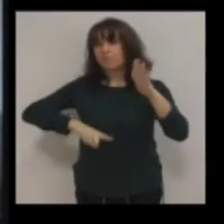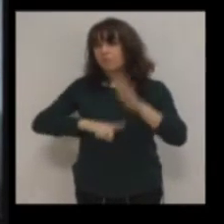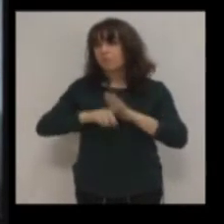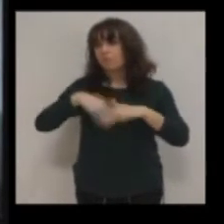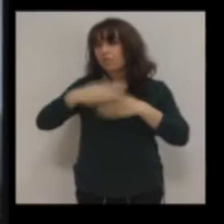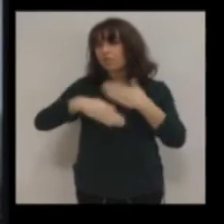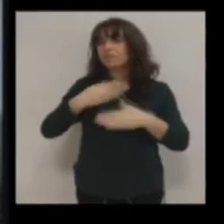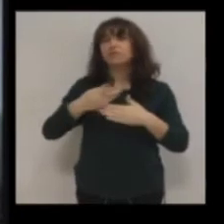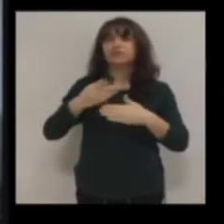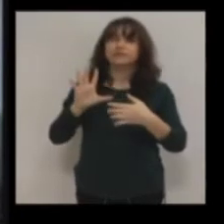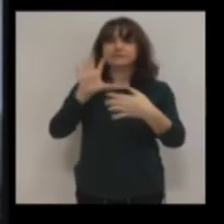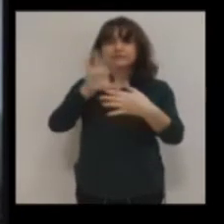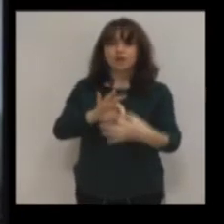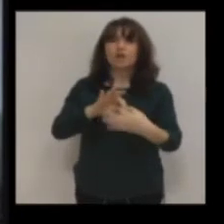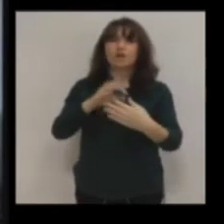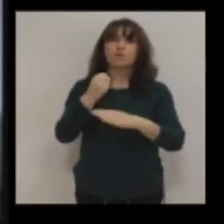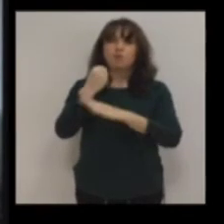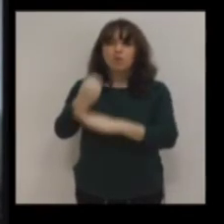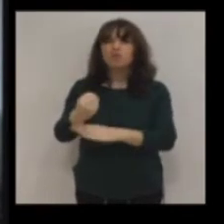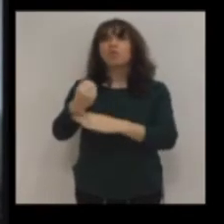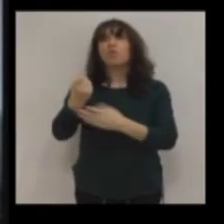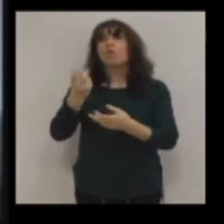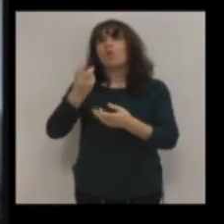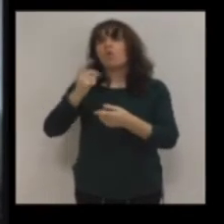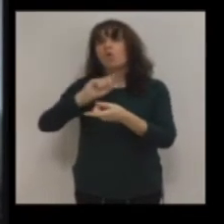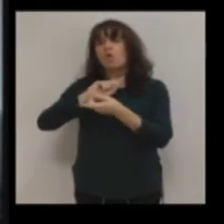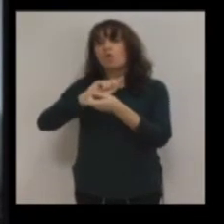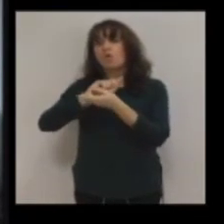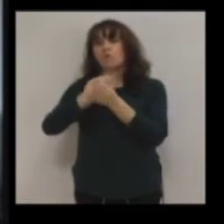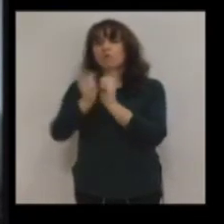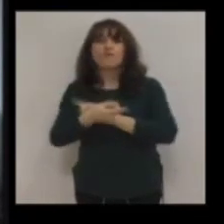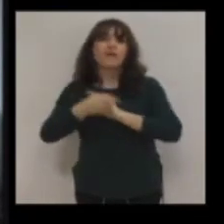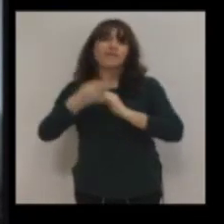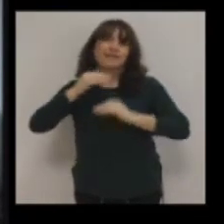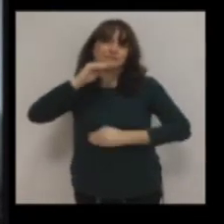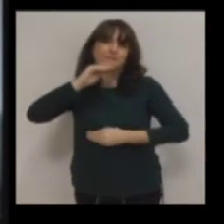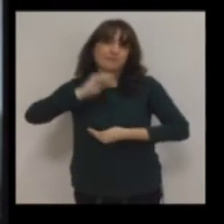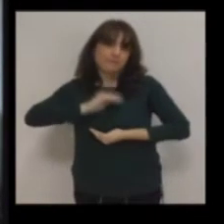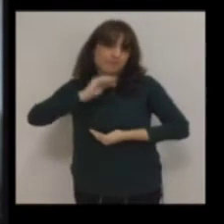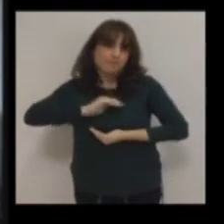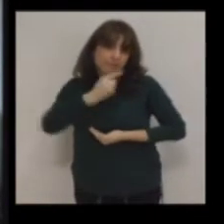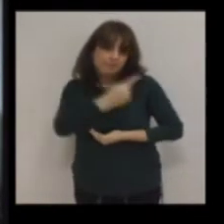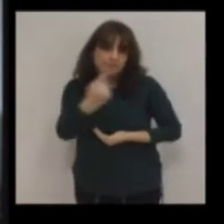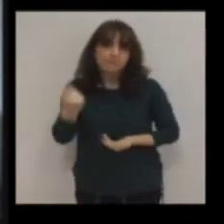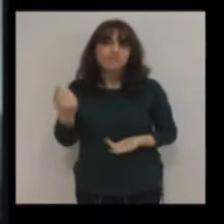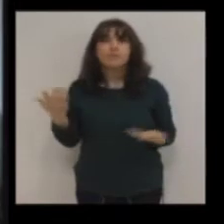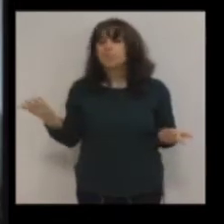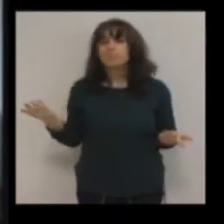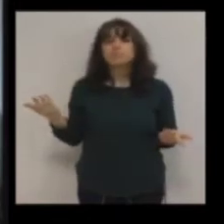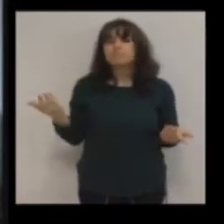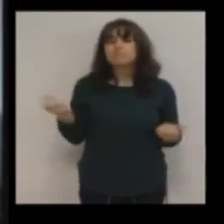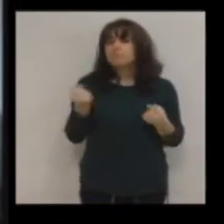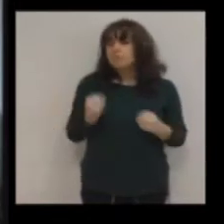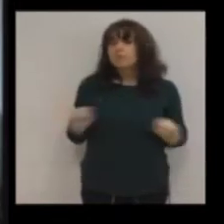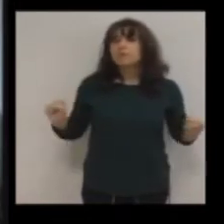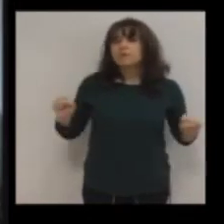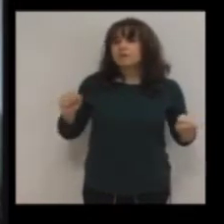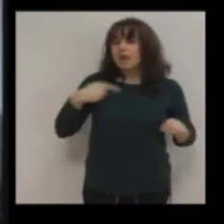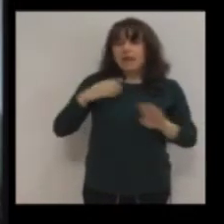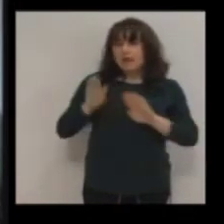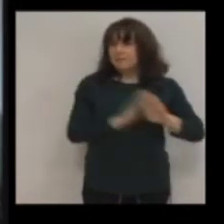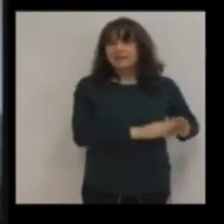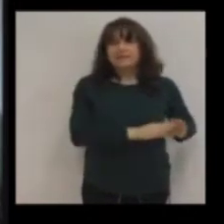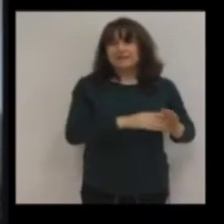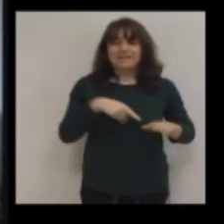al apoyo y modificación de la capacidad. Pero bueno, en cualquier caso, fuera de los procedimientos relativos